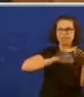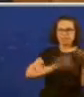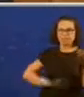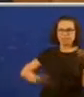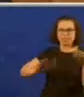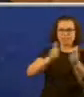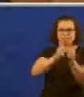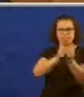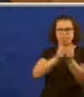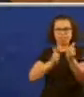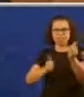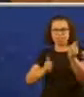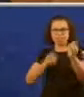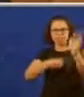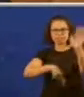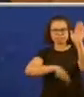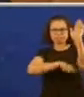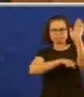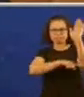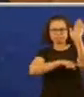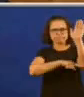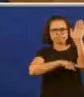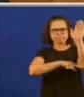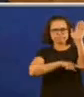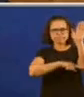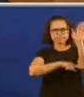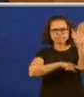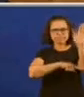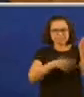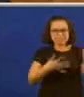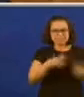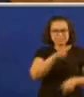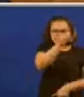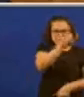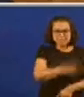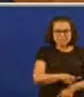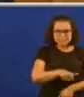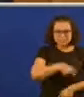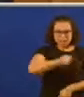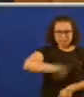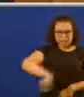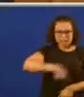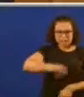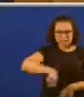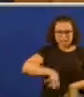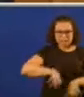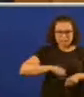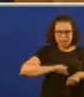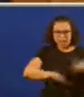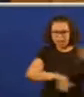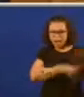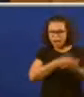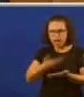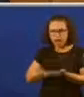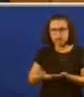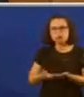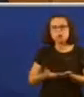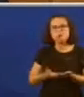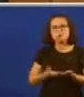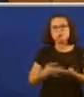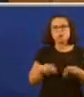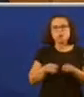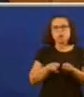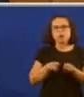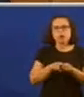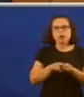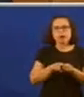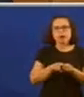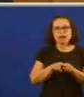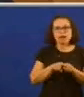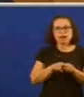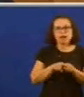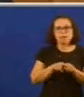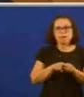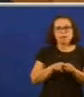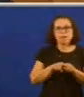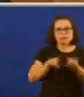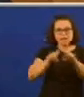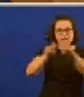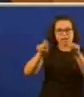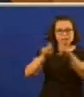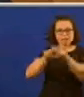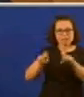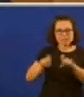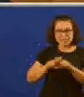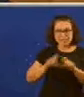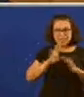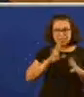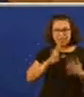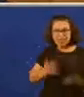estamos na cola da innovación e con vostedes de presidente nos últimos anos destruíronse a mitad desapareceron a metade das empresas